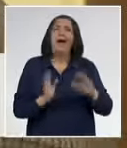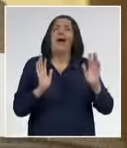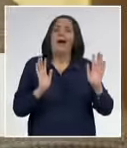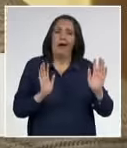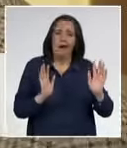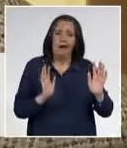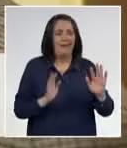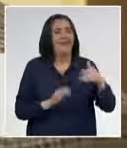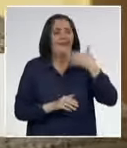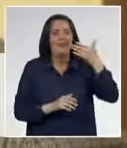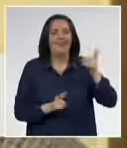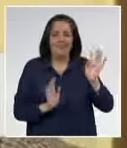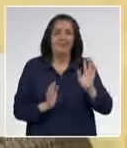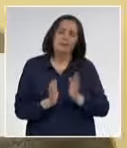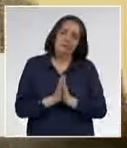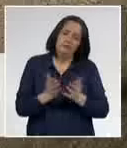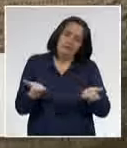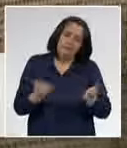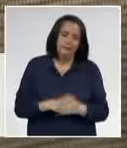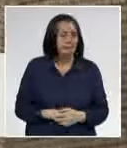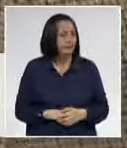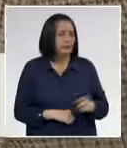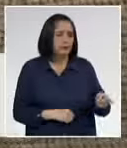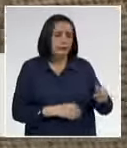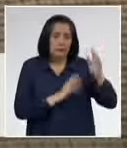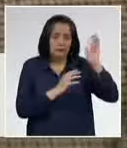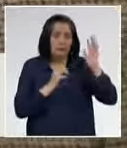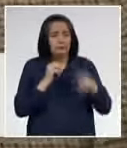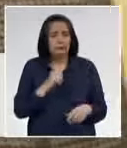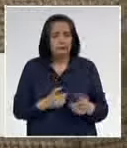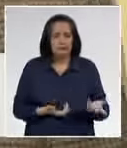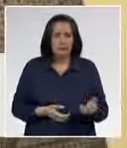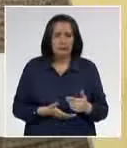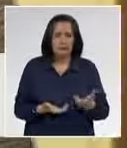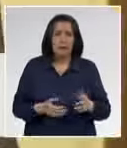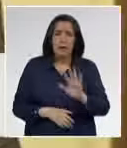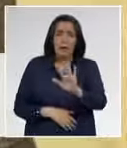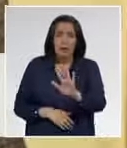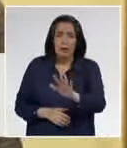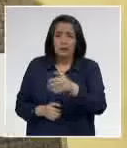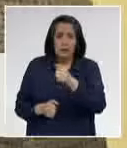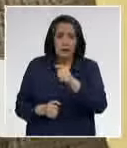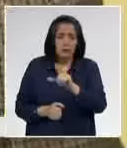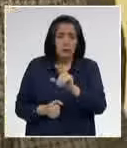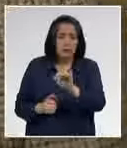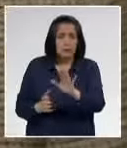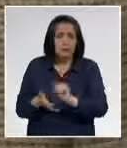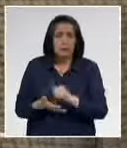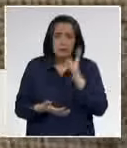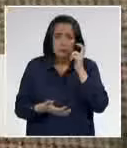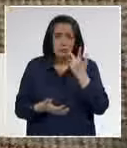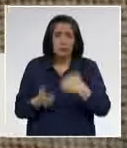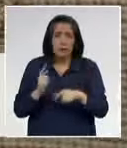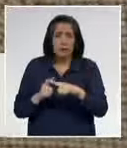Sí, Martín. Alan García, por favor. En cuatro conferencias que usted ha acreditado, sí. Ellos intentan... Luis, perdóname, es que venimos escuchando al